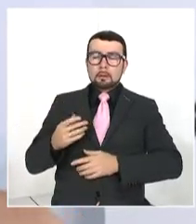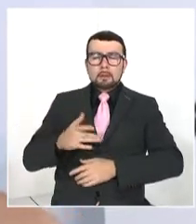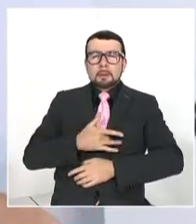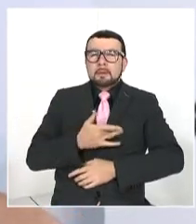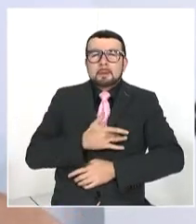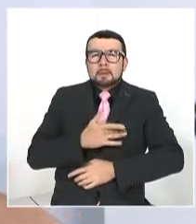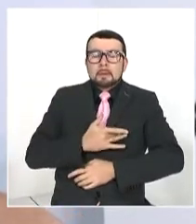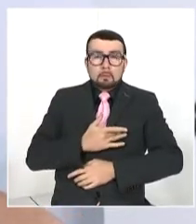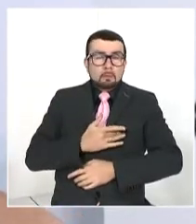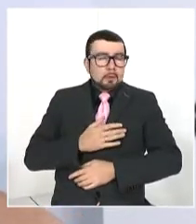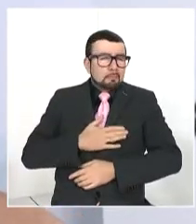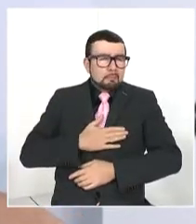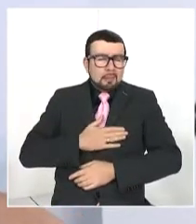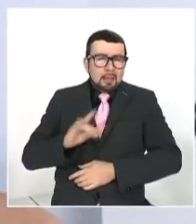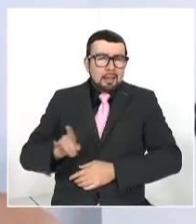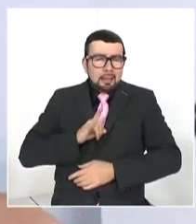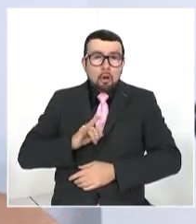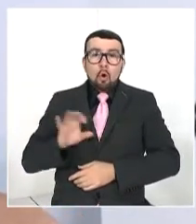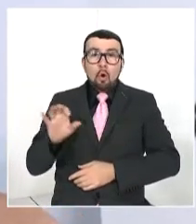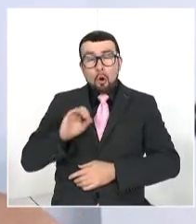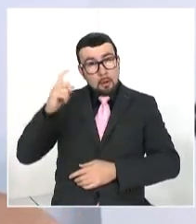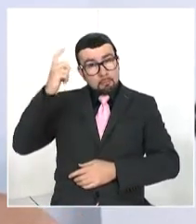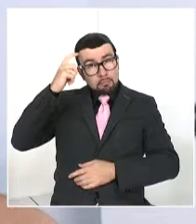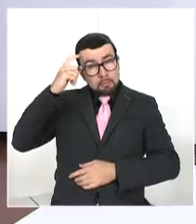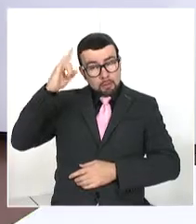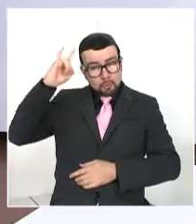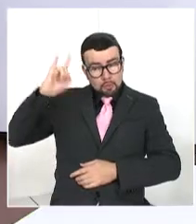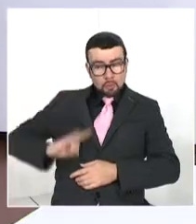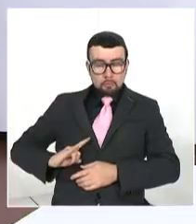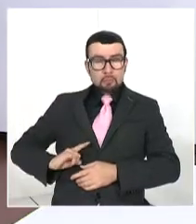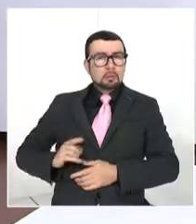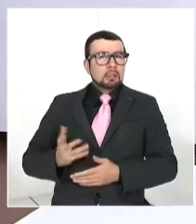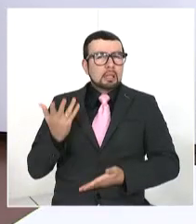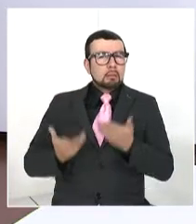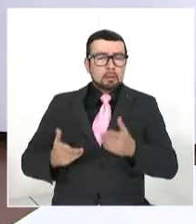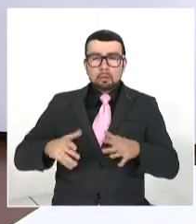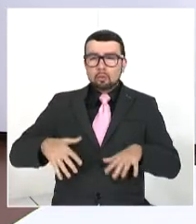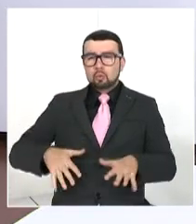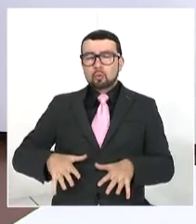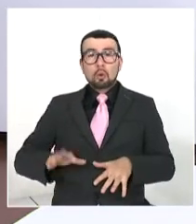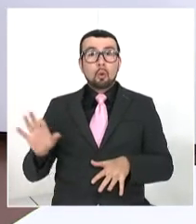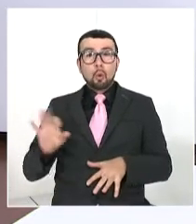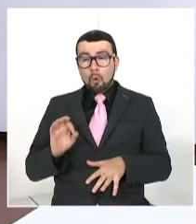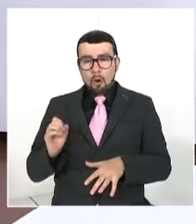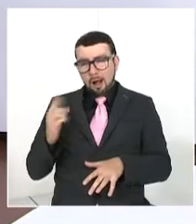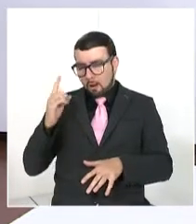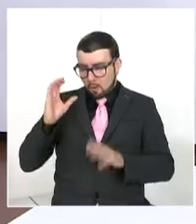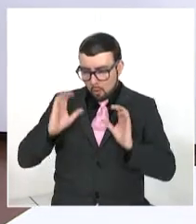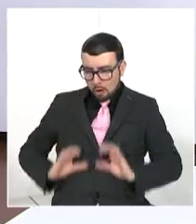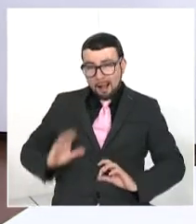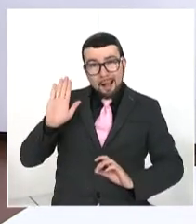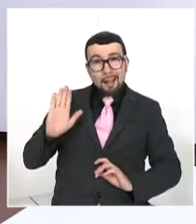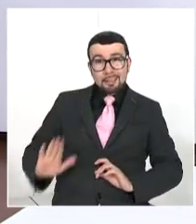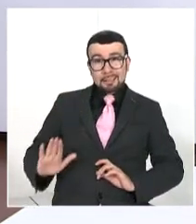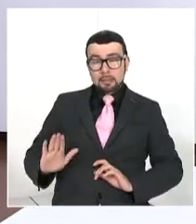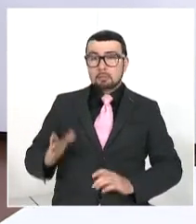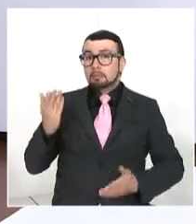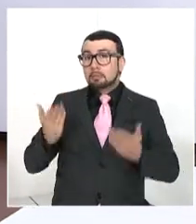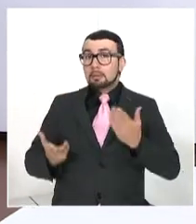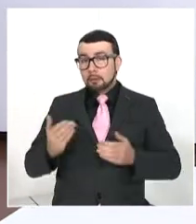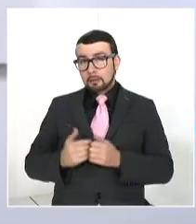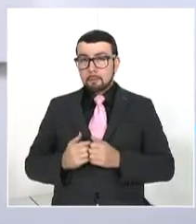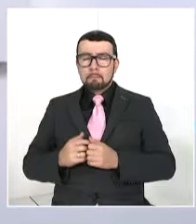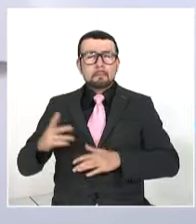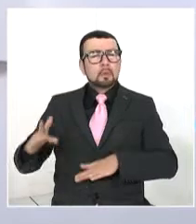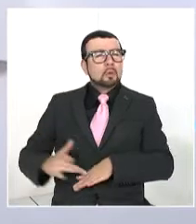origen somático o de origen neurológico, es decir, por el nervio o netamente por una parte del cuerpo. Entonces viene el